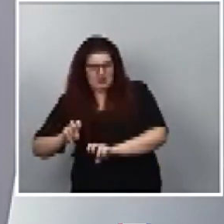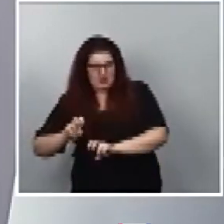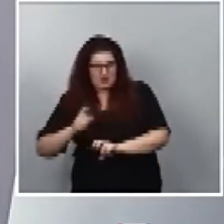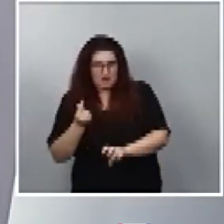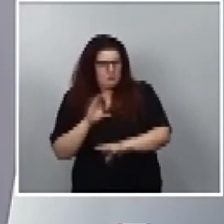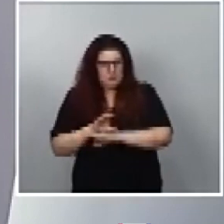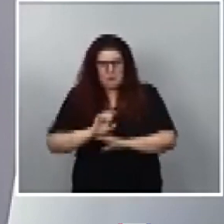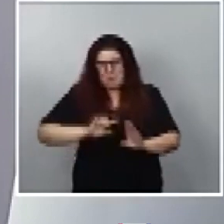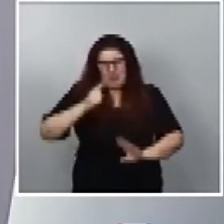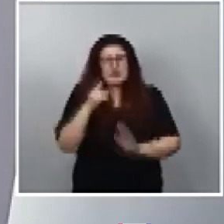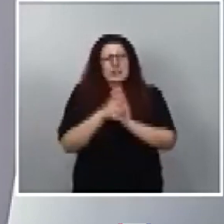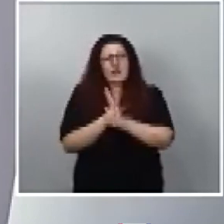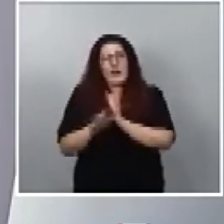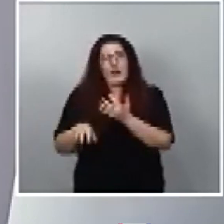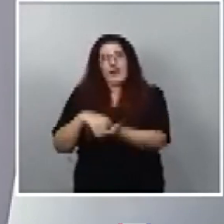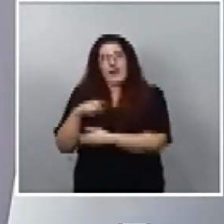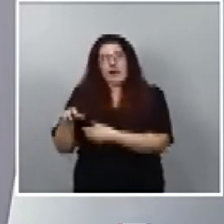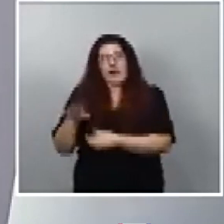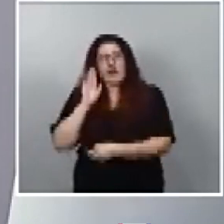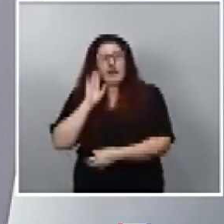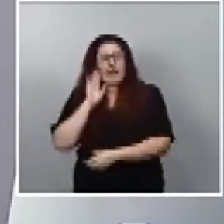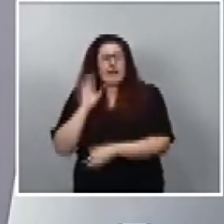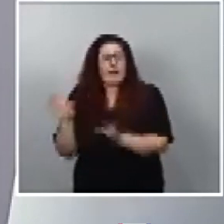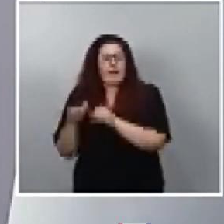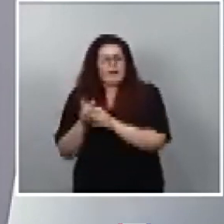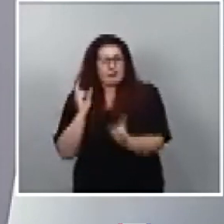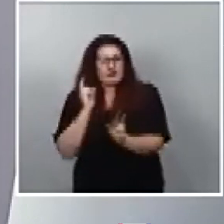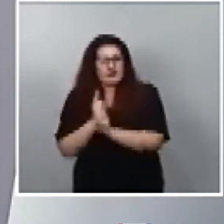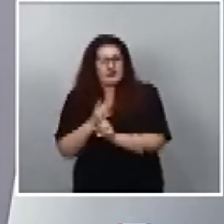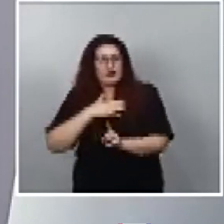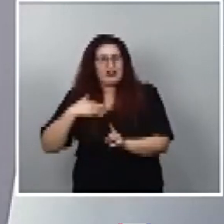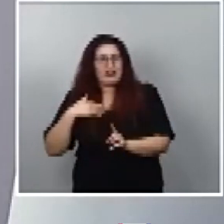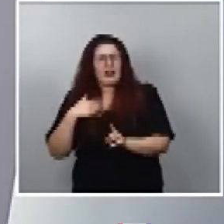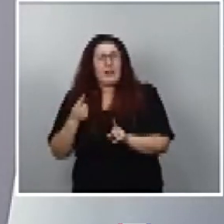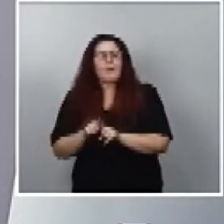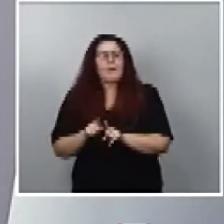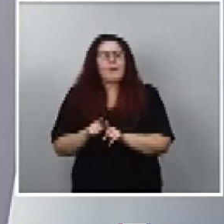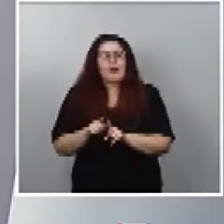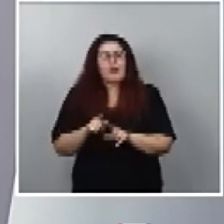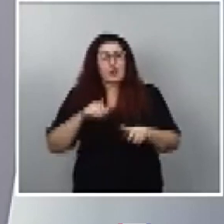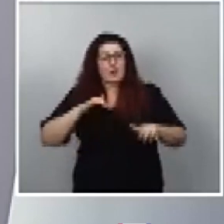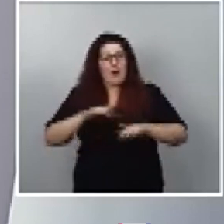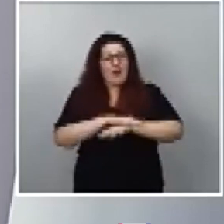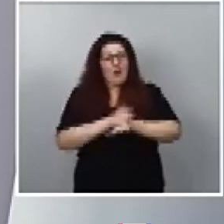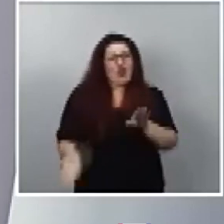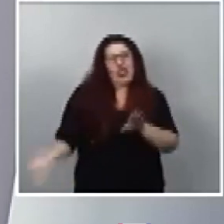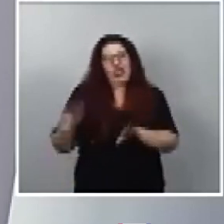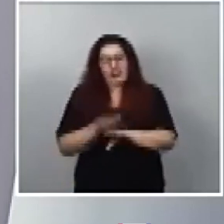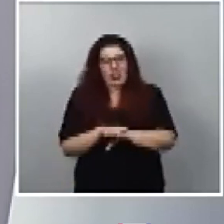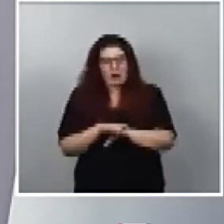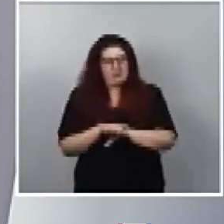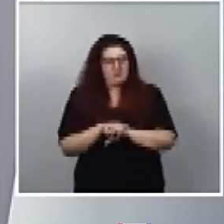a pesar del ruido a pesar del fango con el que la oposición quiere ocultar la acción del ejecutivo